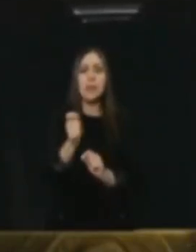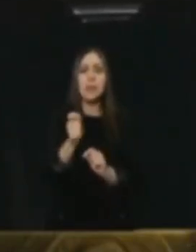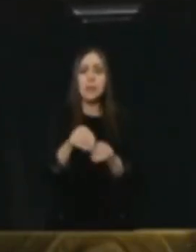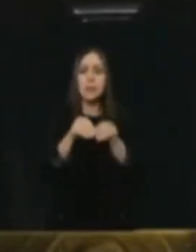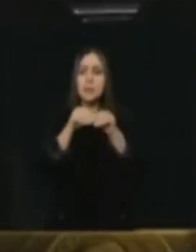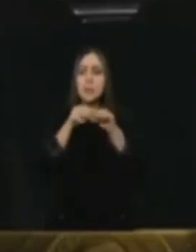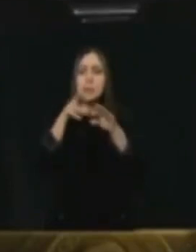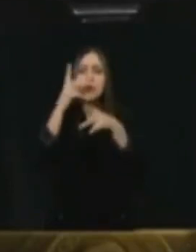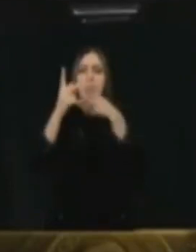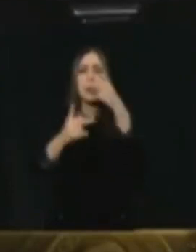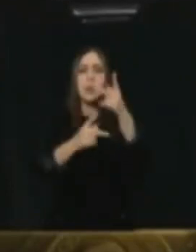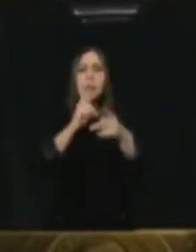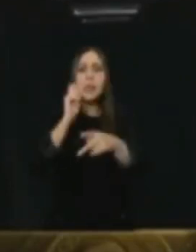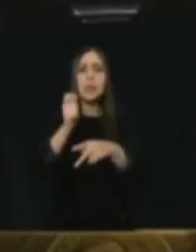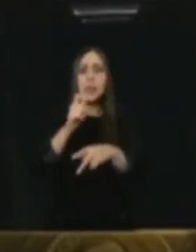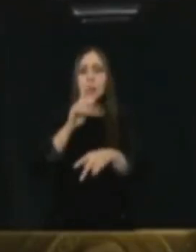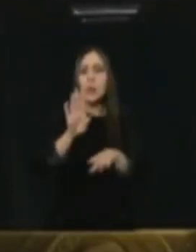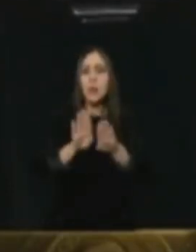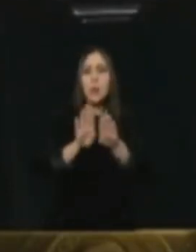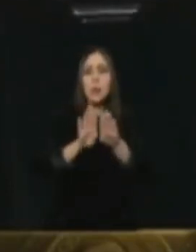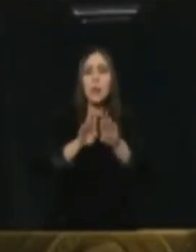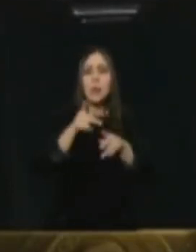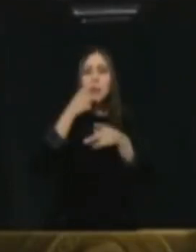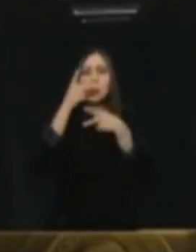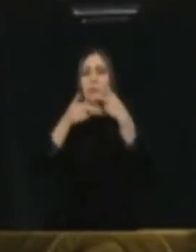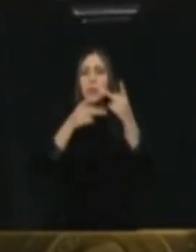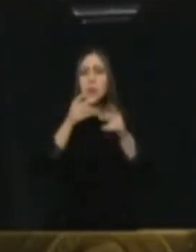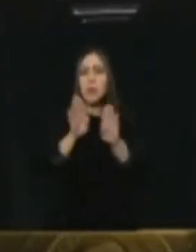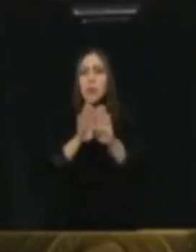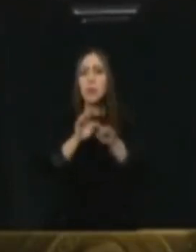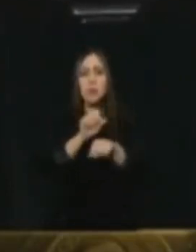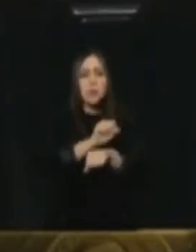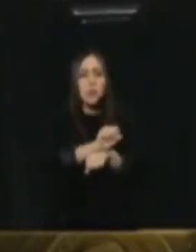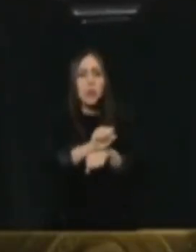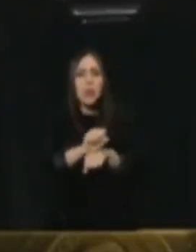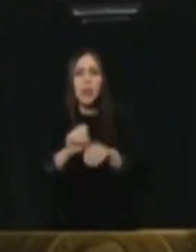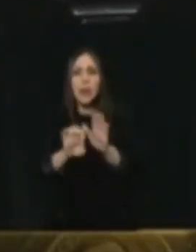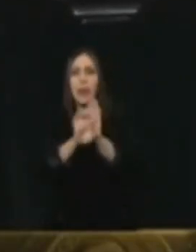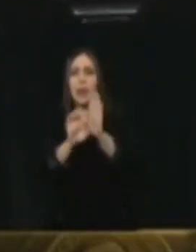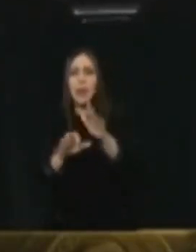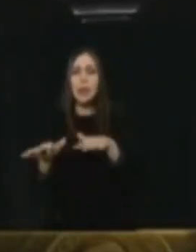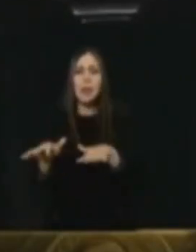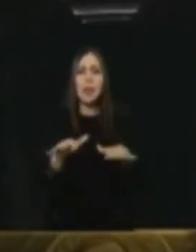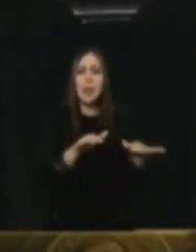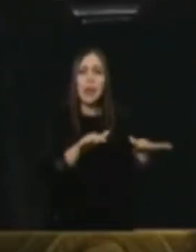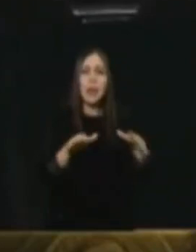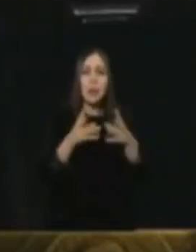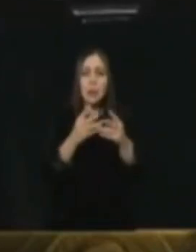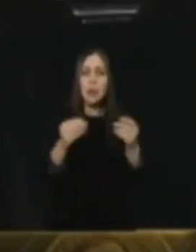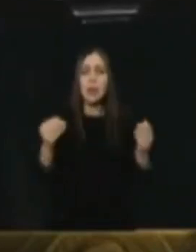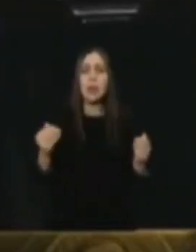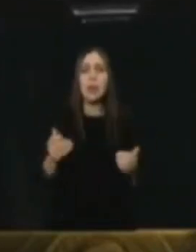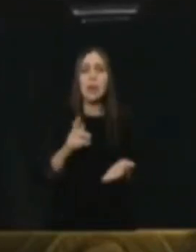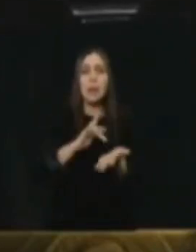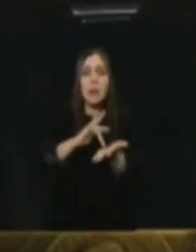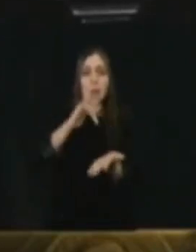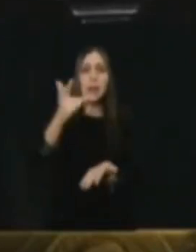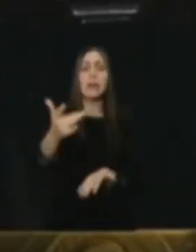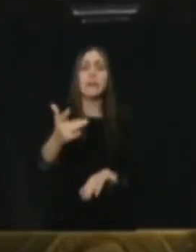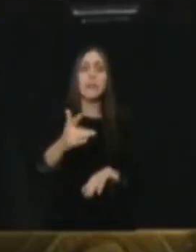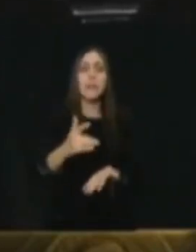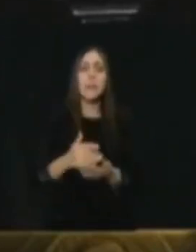tan frágiles como un terremoto, un temblor. Gracias. Gracias a mis